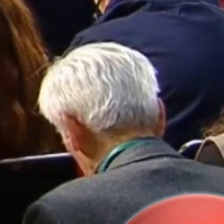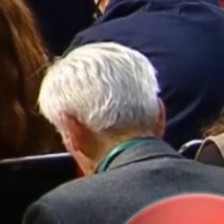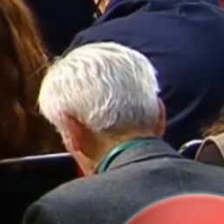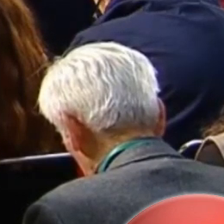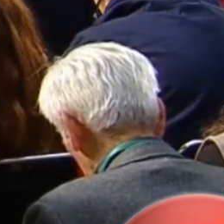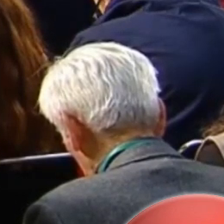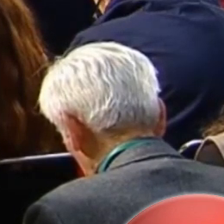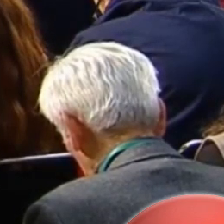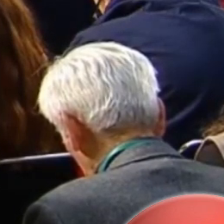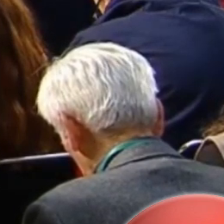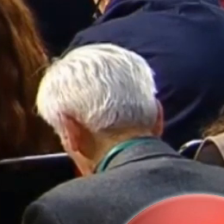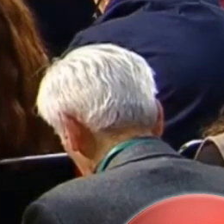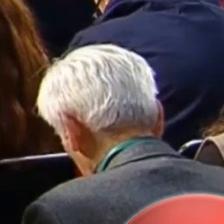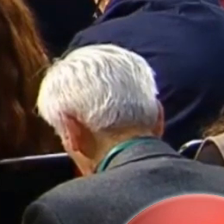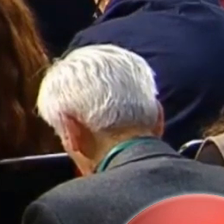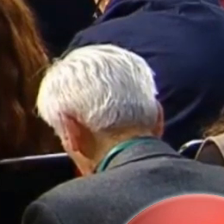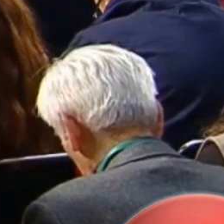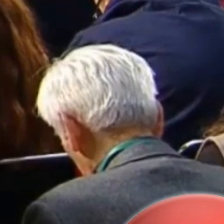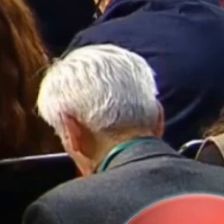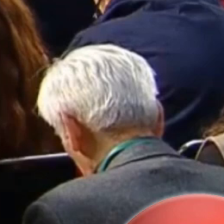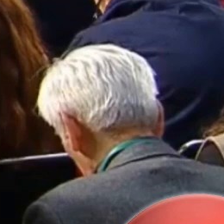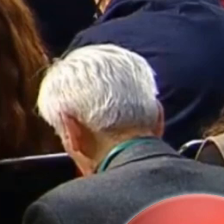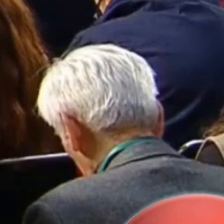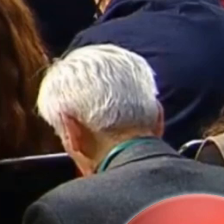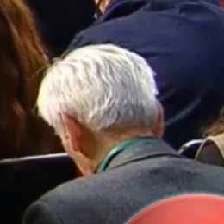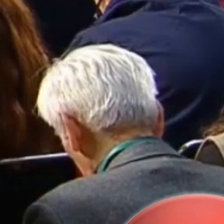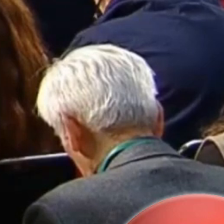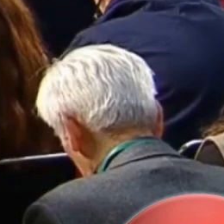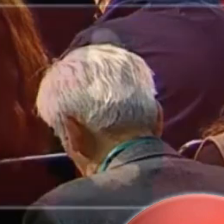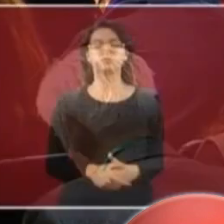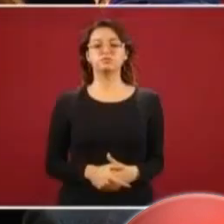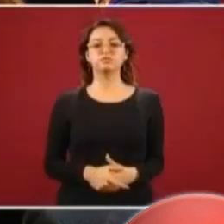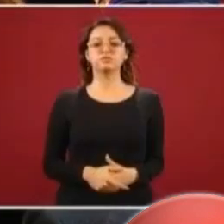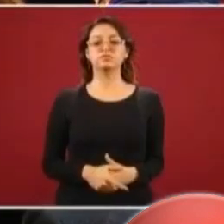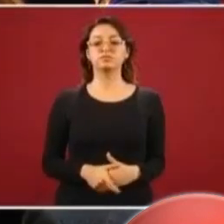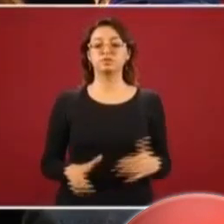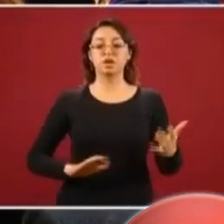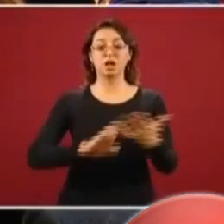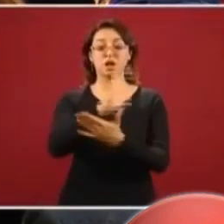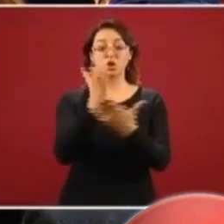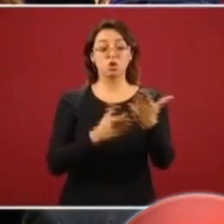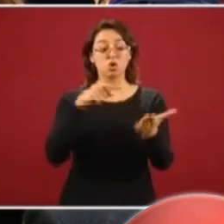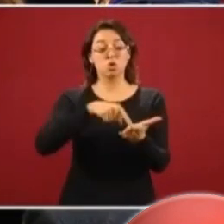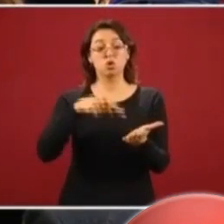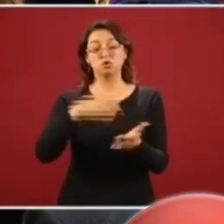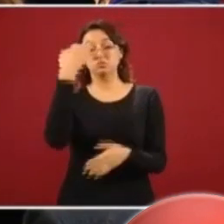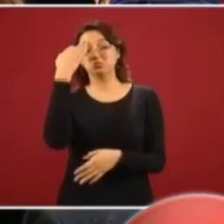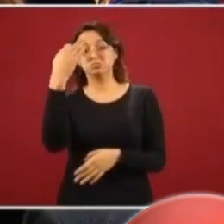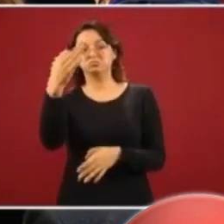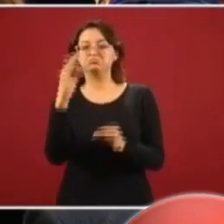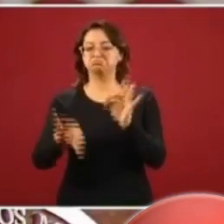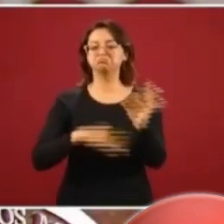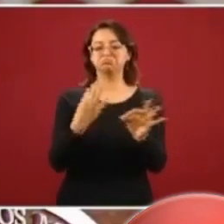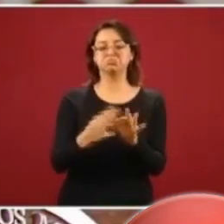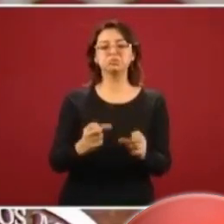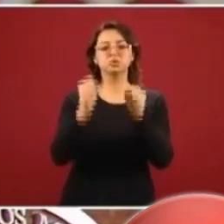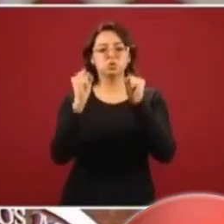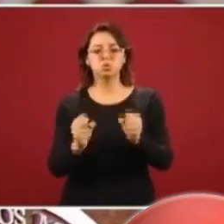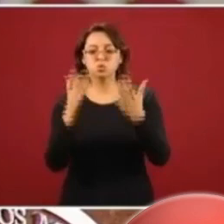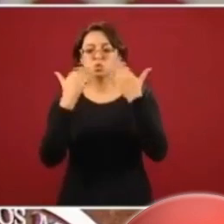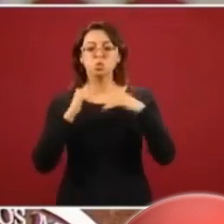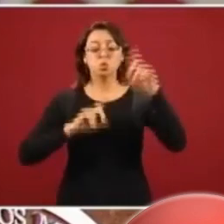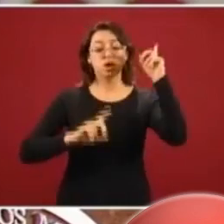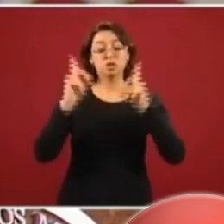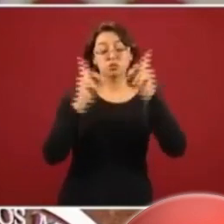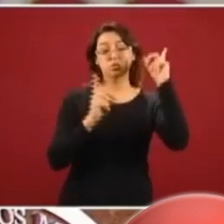Una, que los tiempos que se establecieron en el contrato pues son los que se van a cumplir, ahí no tenemos duda alguna. Pero la otra es